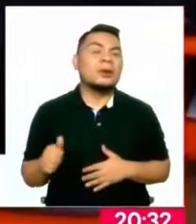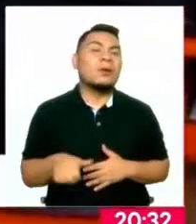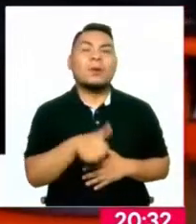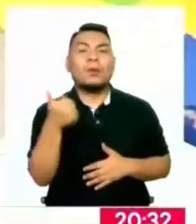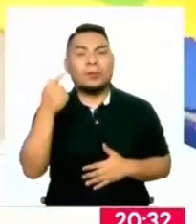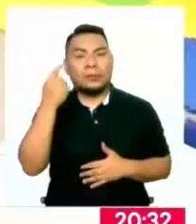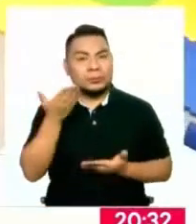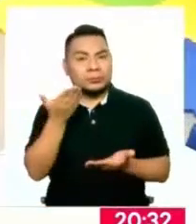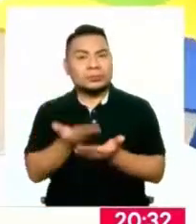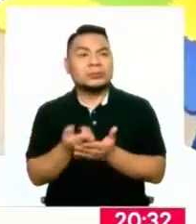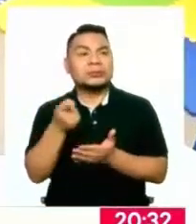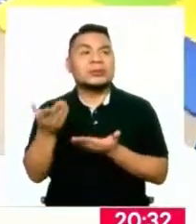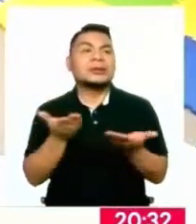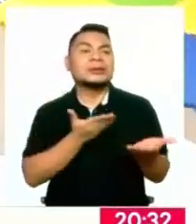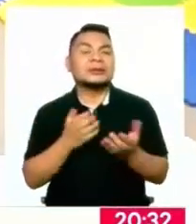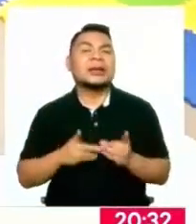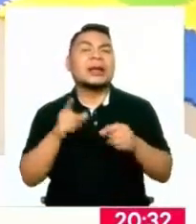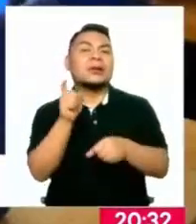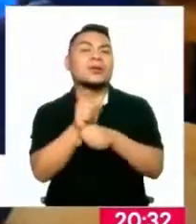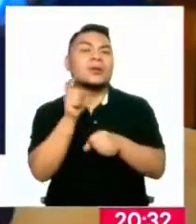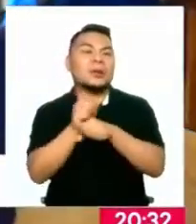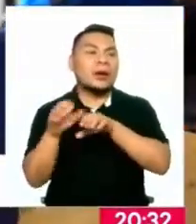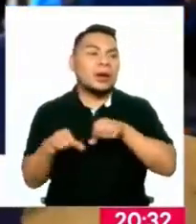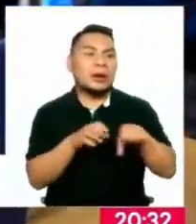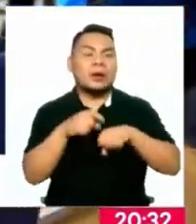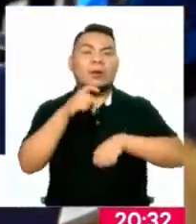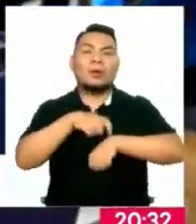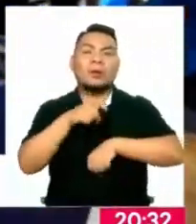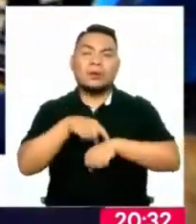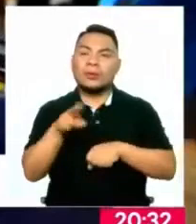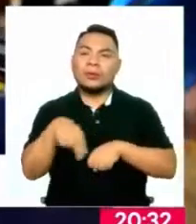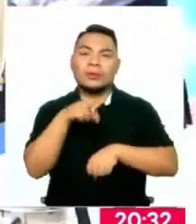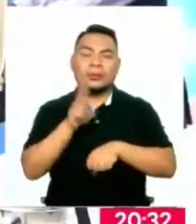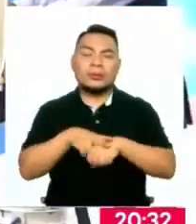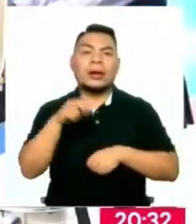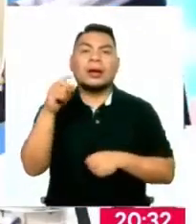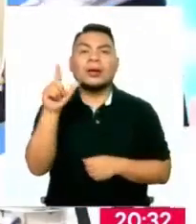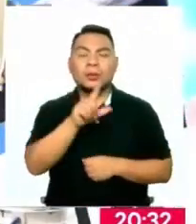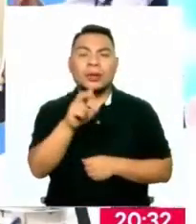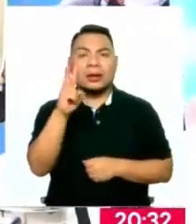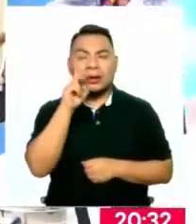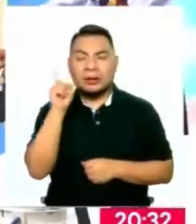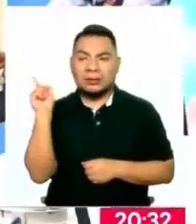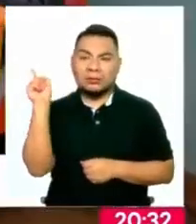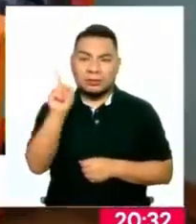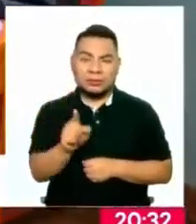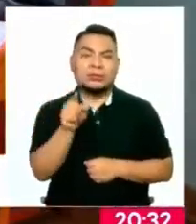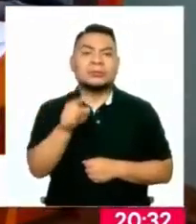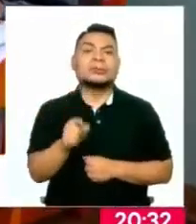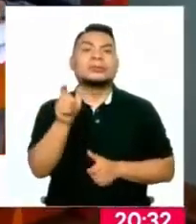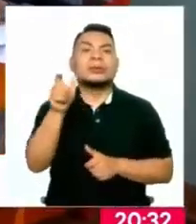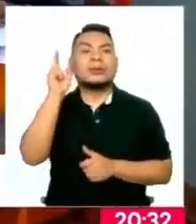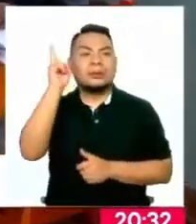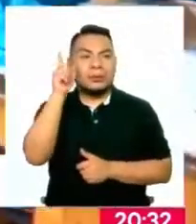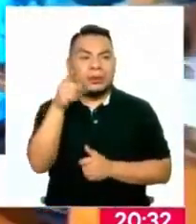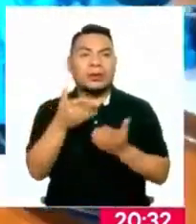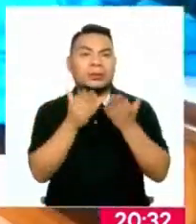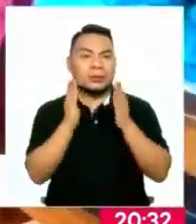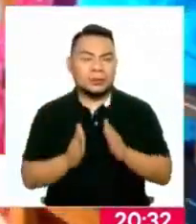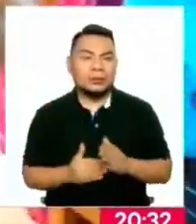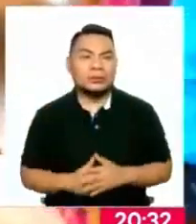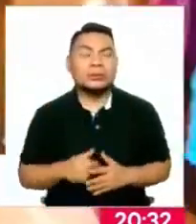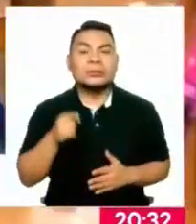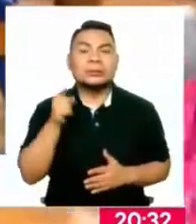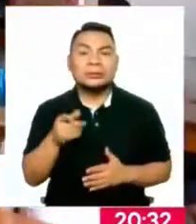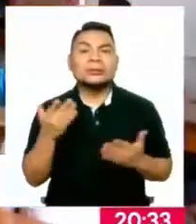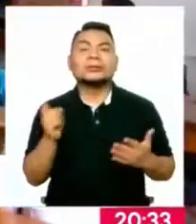las disposiciones es que el servicio educativo se realice en horario regular de lunes a viernes con la presencia física de docentes y estudiantes.